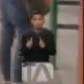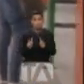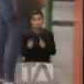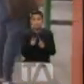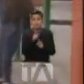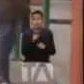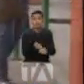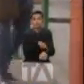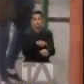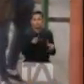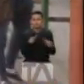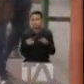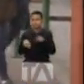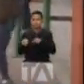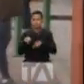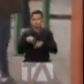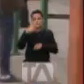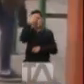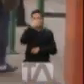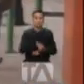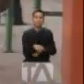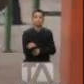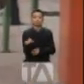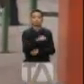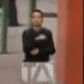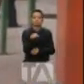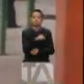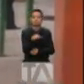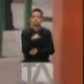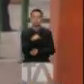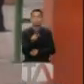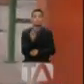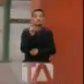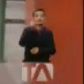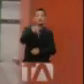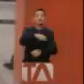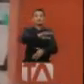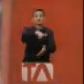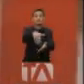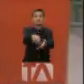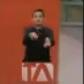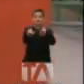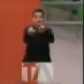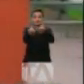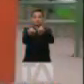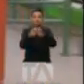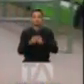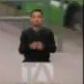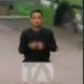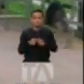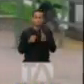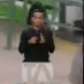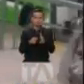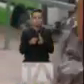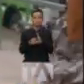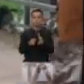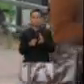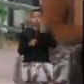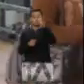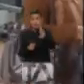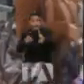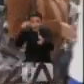ese protocolo el conductor inmediatamente se comunica con el centro de control y en la siguiente estación hay